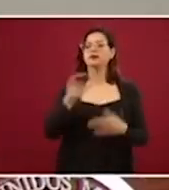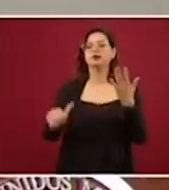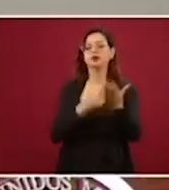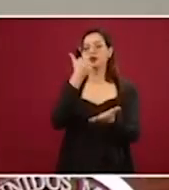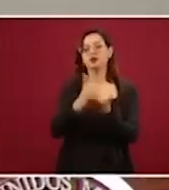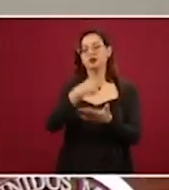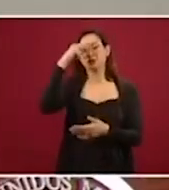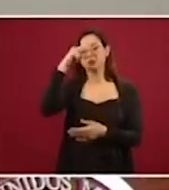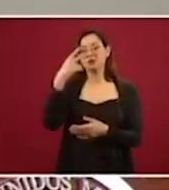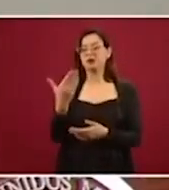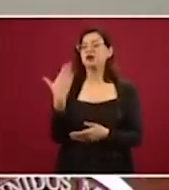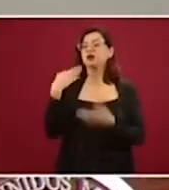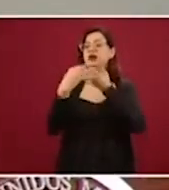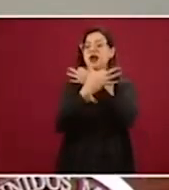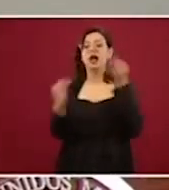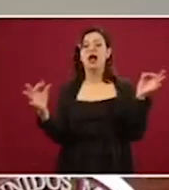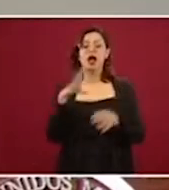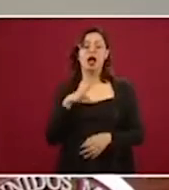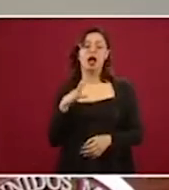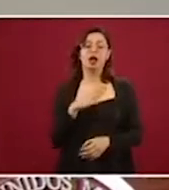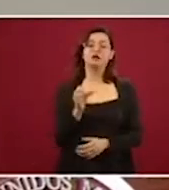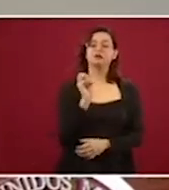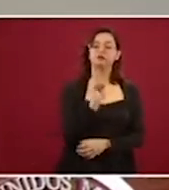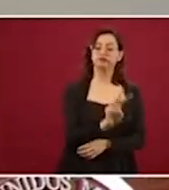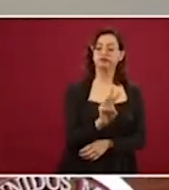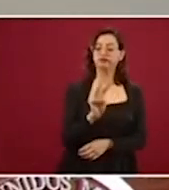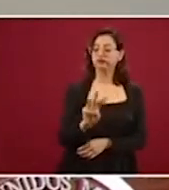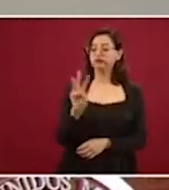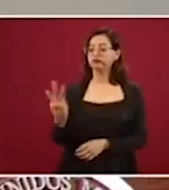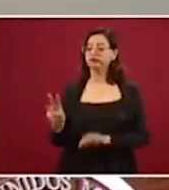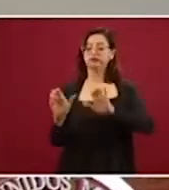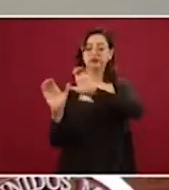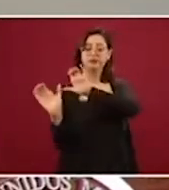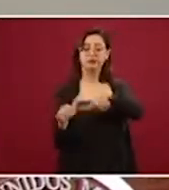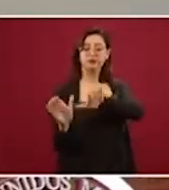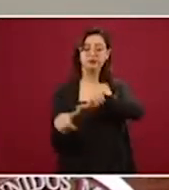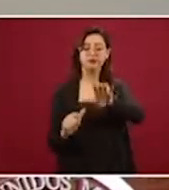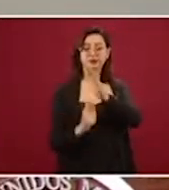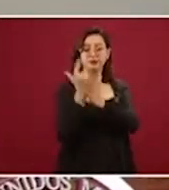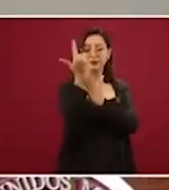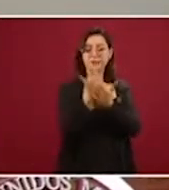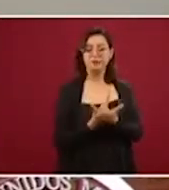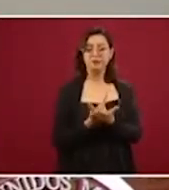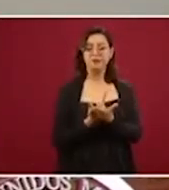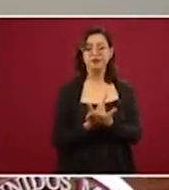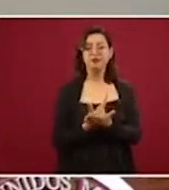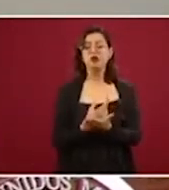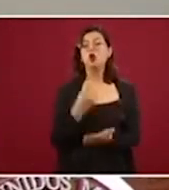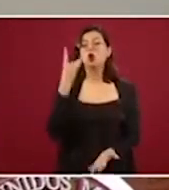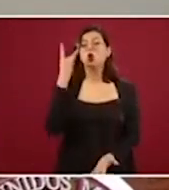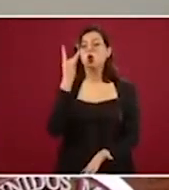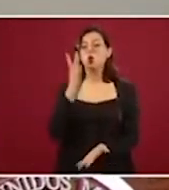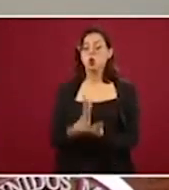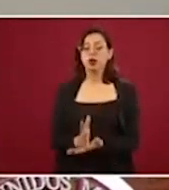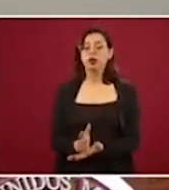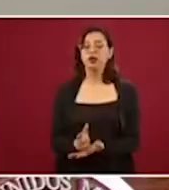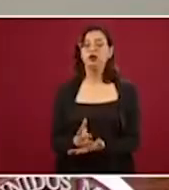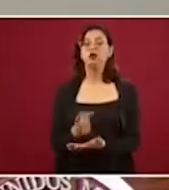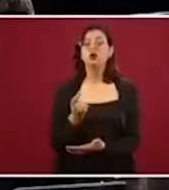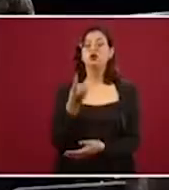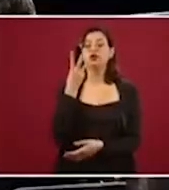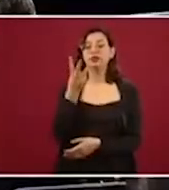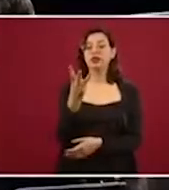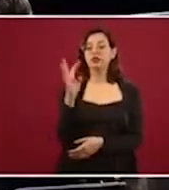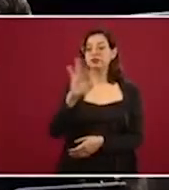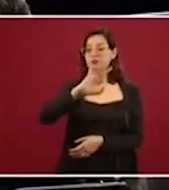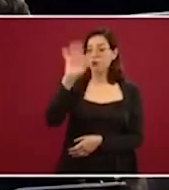ya hay una plataforma para registrarse y solamente serán verificados el 3%